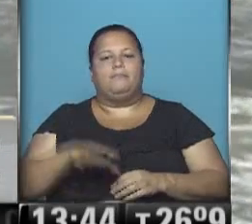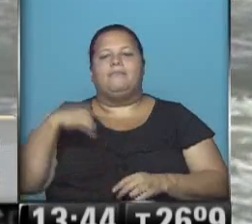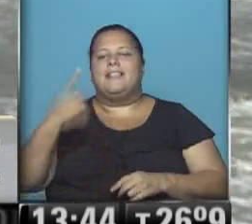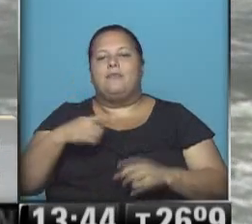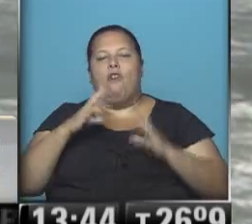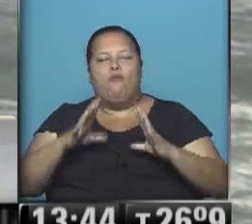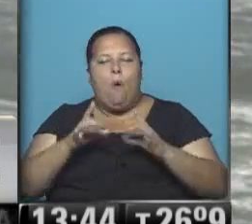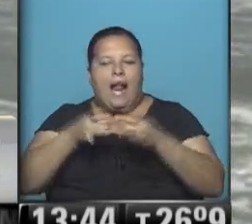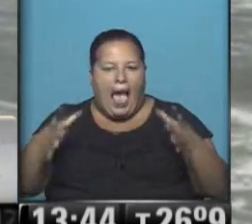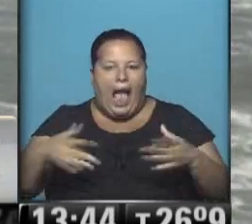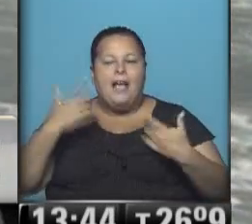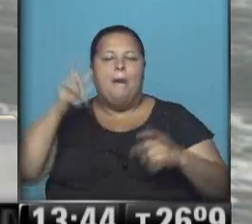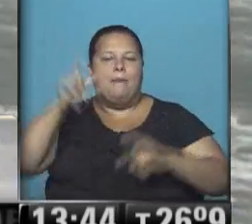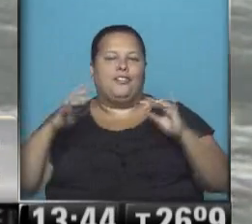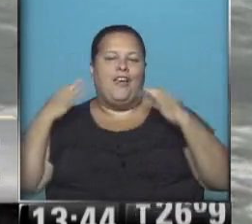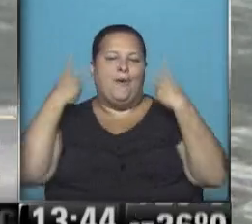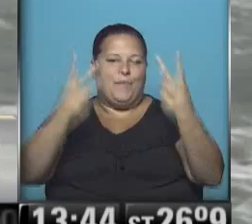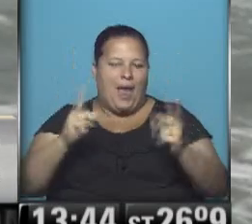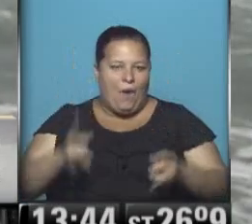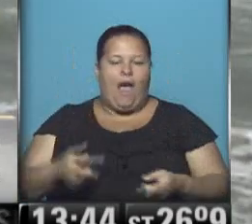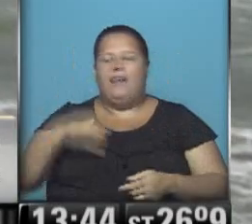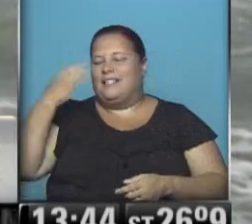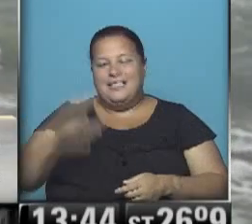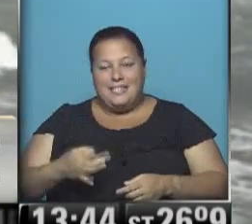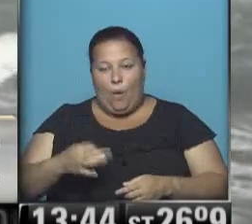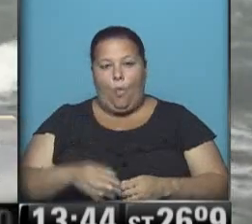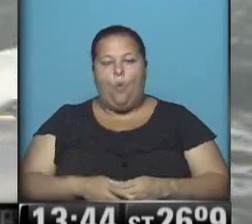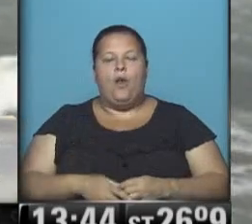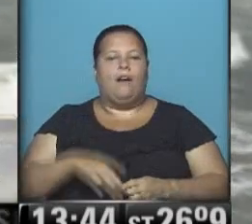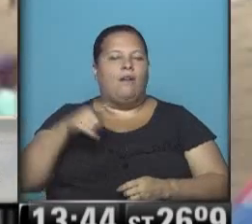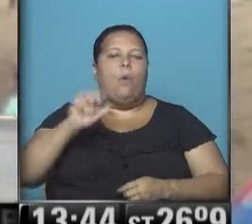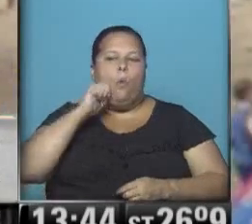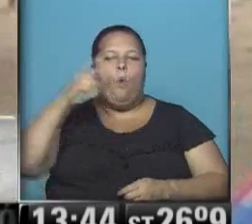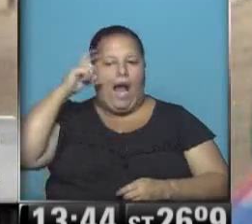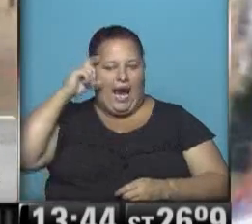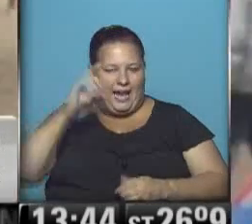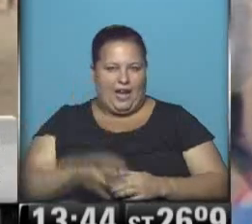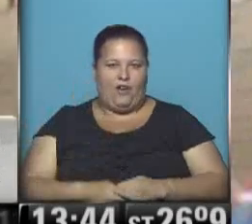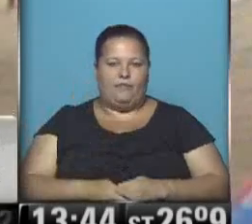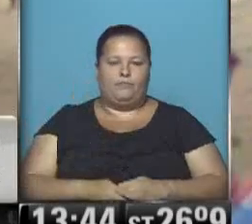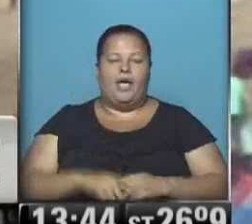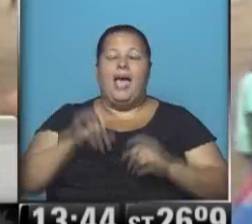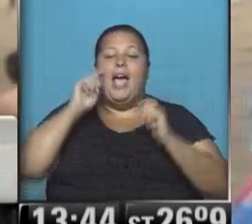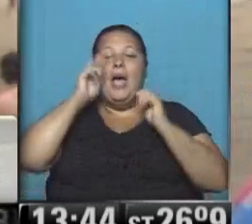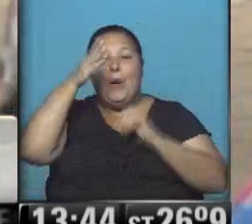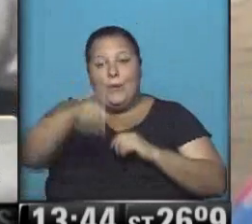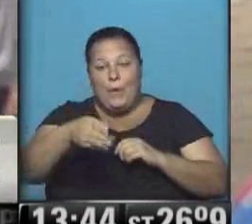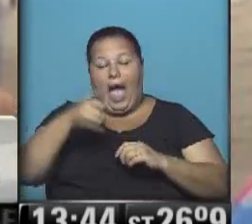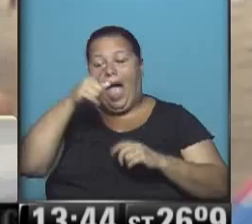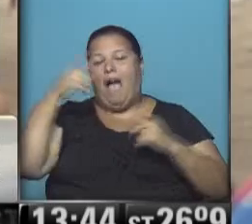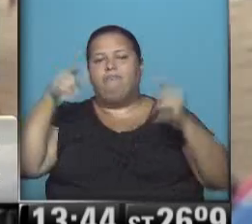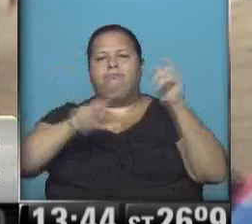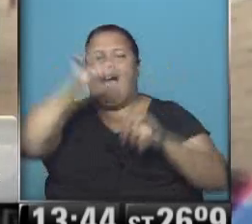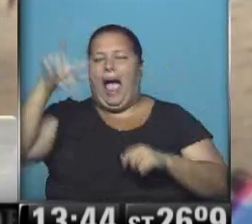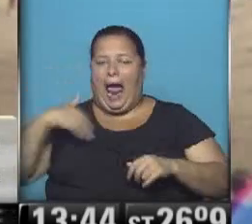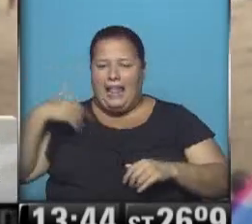clásicos de fútbol, entonces la gente se acerca y no tengo dudas que en general va a ser un muy buen enero. Los visitantes acuden de todas partes